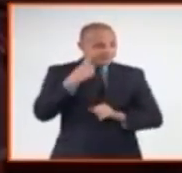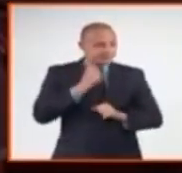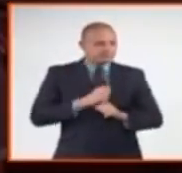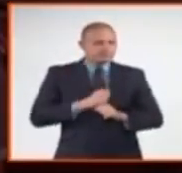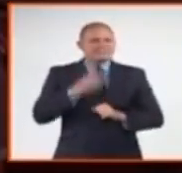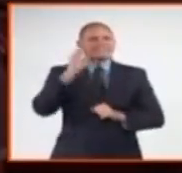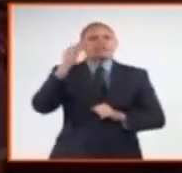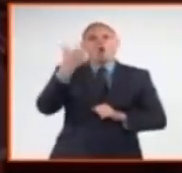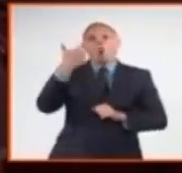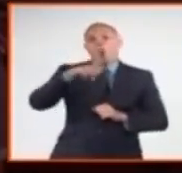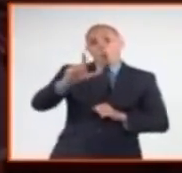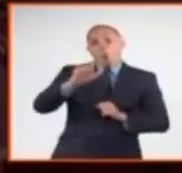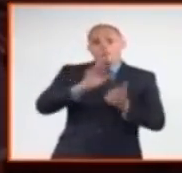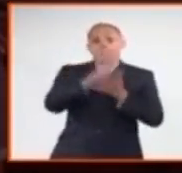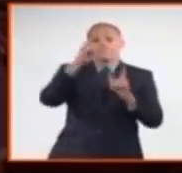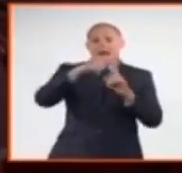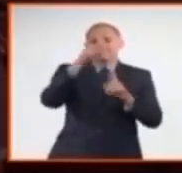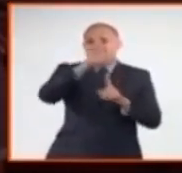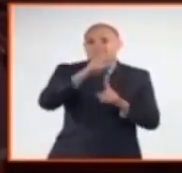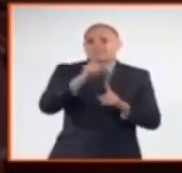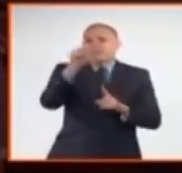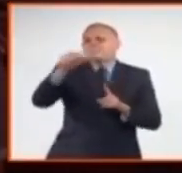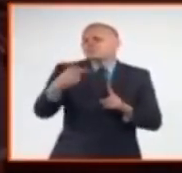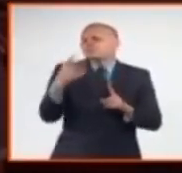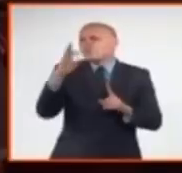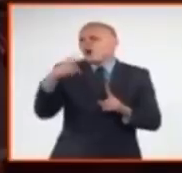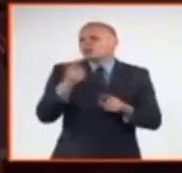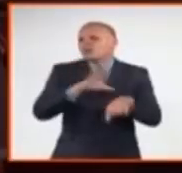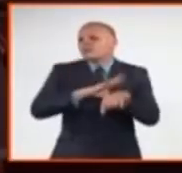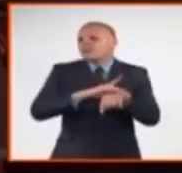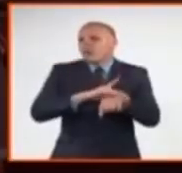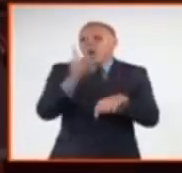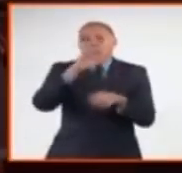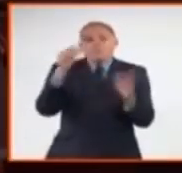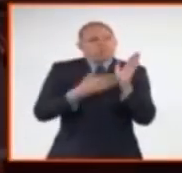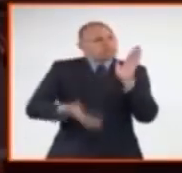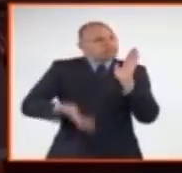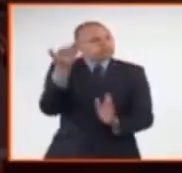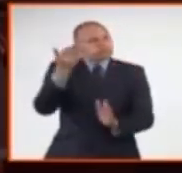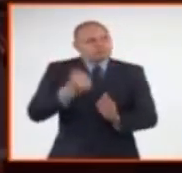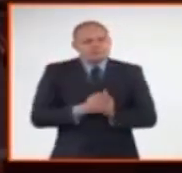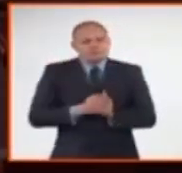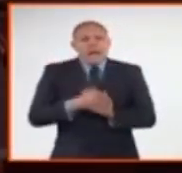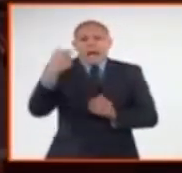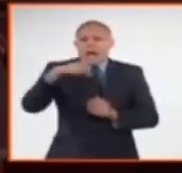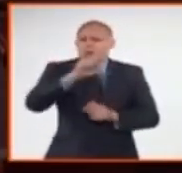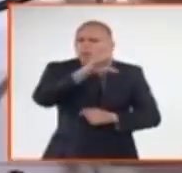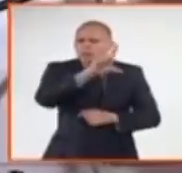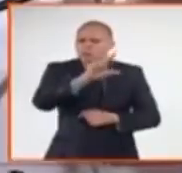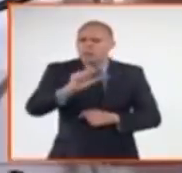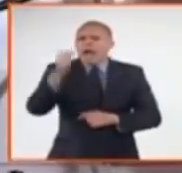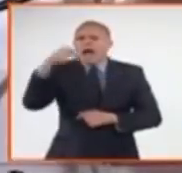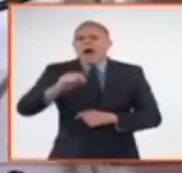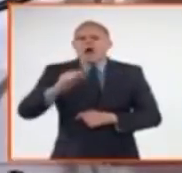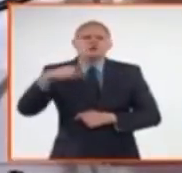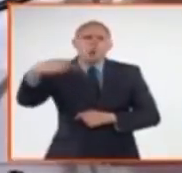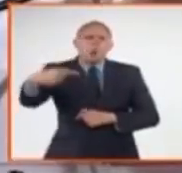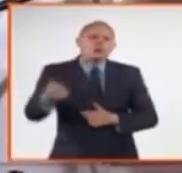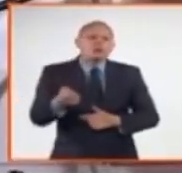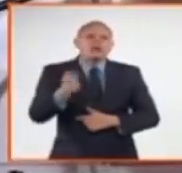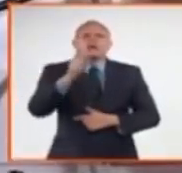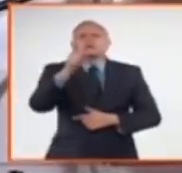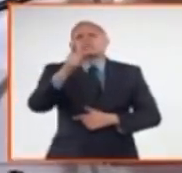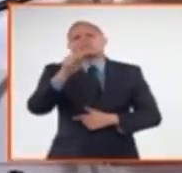que ha indicar que la vacunación ha tenido su efecto también allí en esa provincia y en muchas provincias que estamos en los municipios